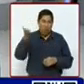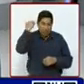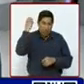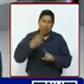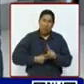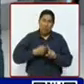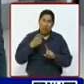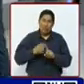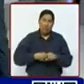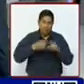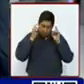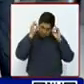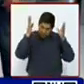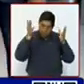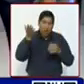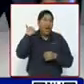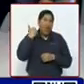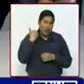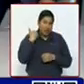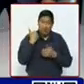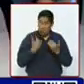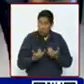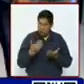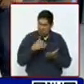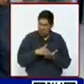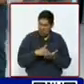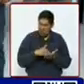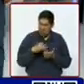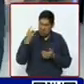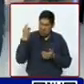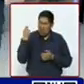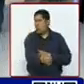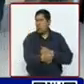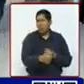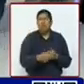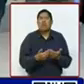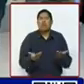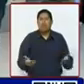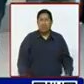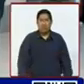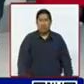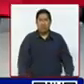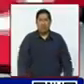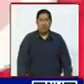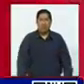meses con desenlace fatal. Así que estamos esperando su opinión. Los leemos.